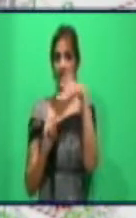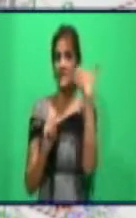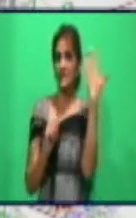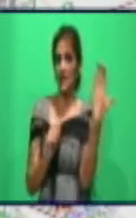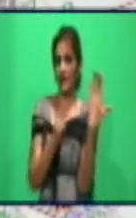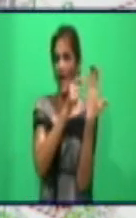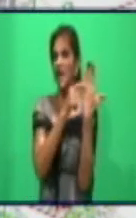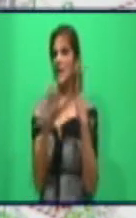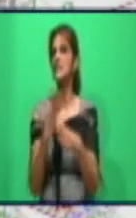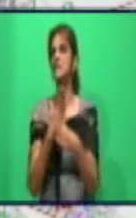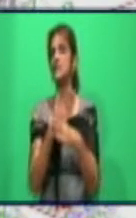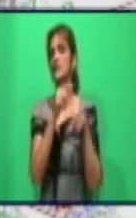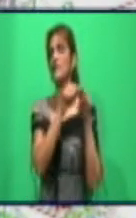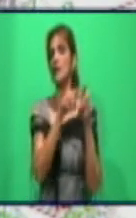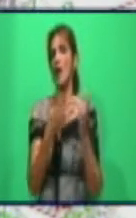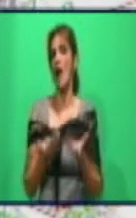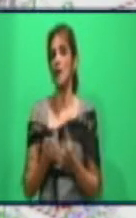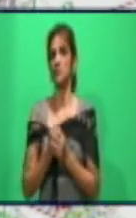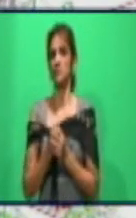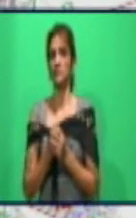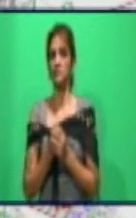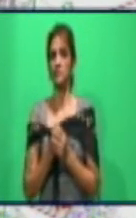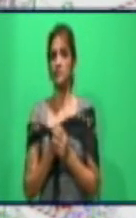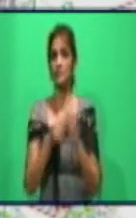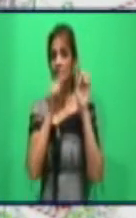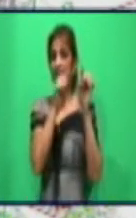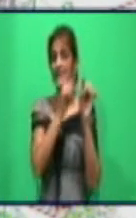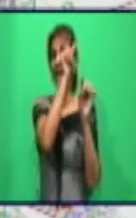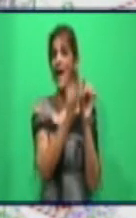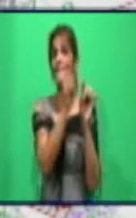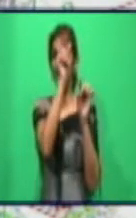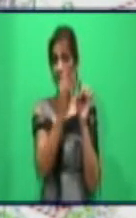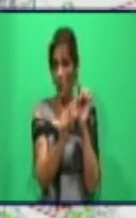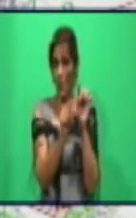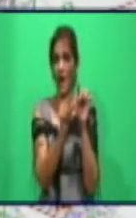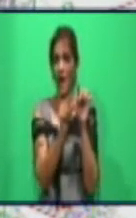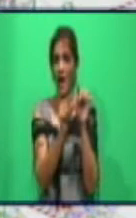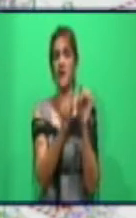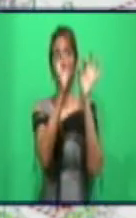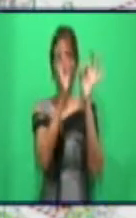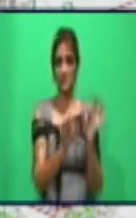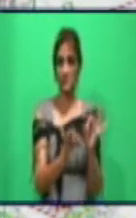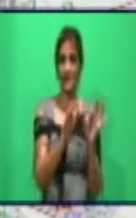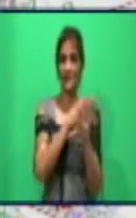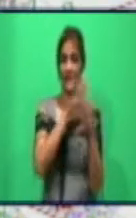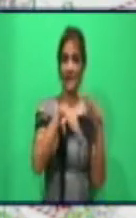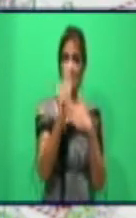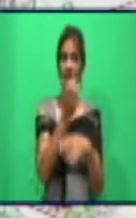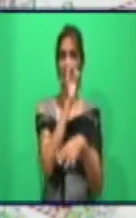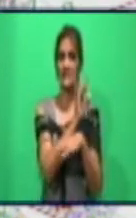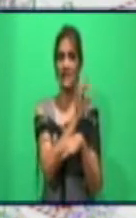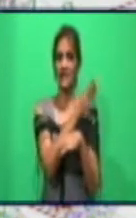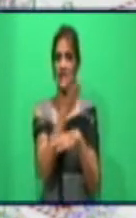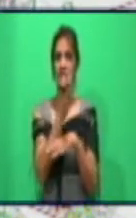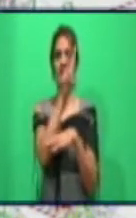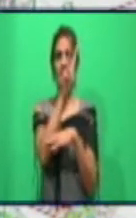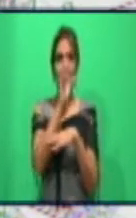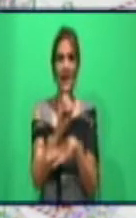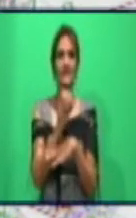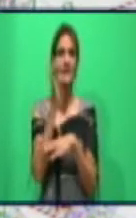significa a ver eso eran los casos confirmados entre entre el 7 y el 20 de febrero el que aparece en la parte superior